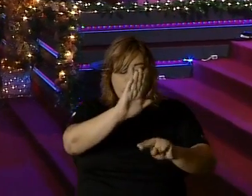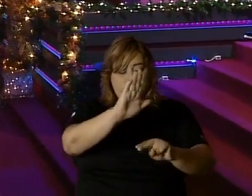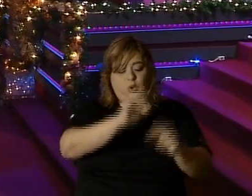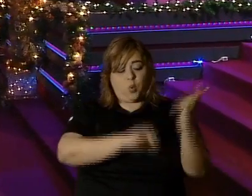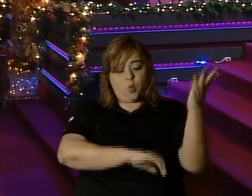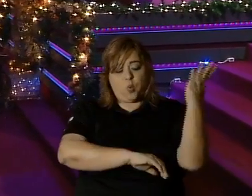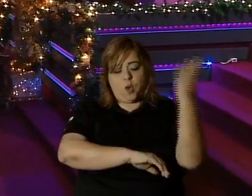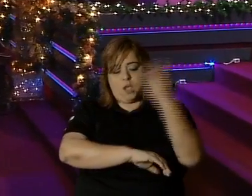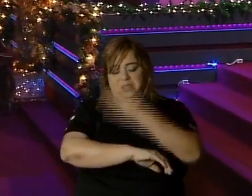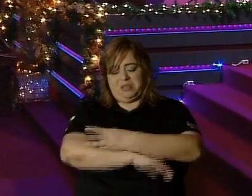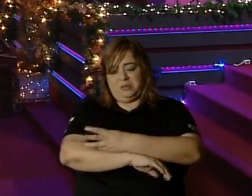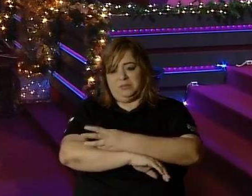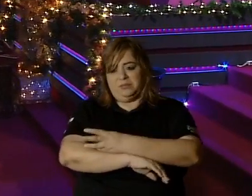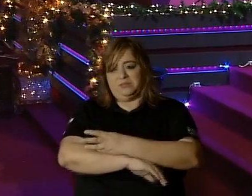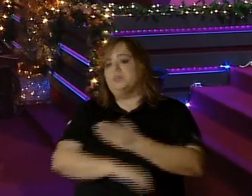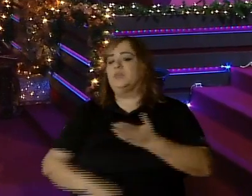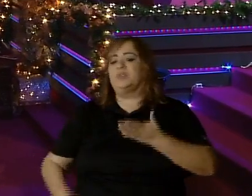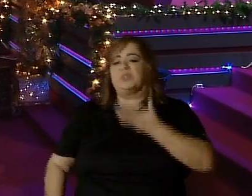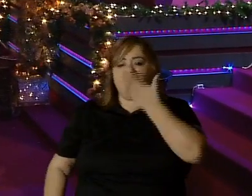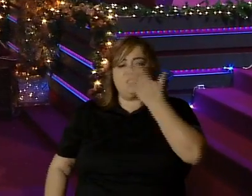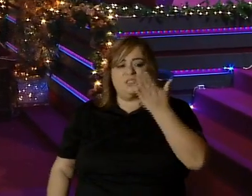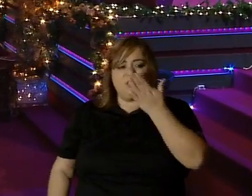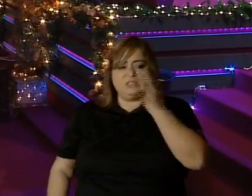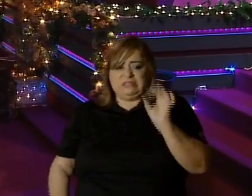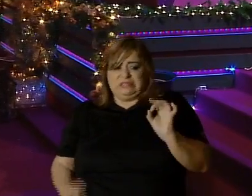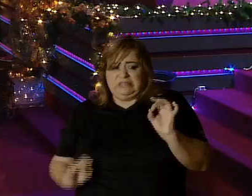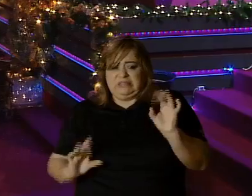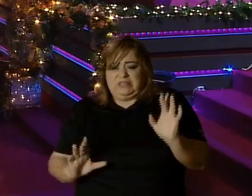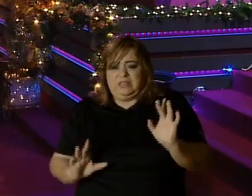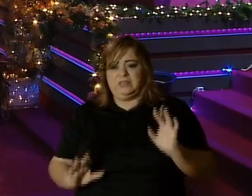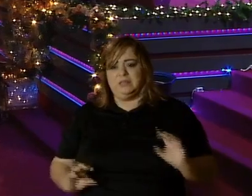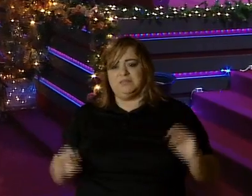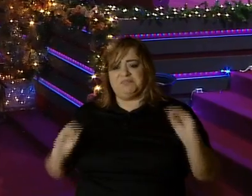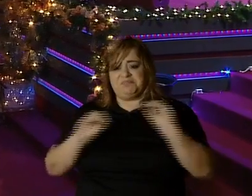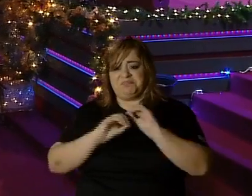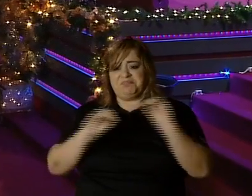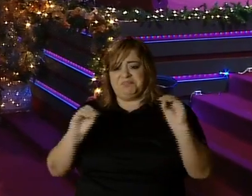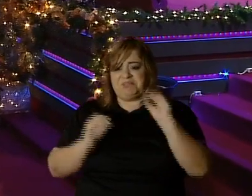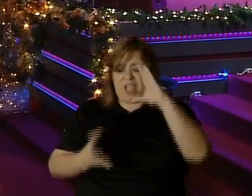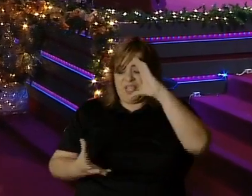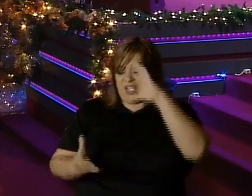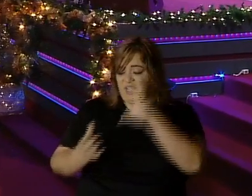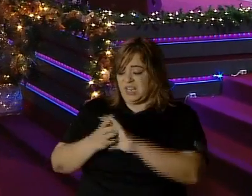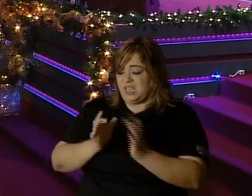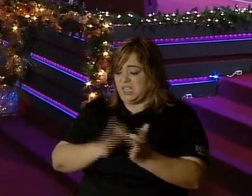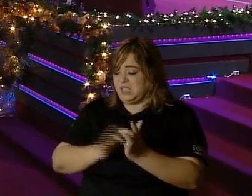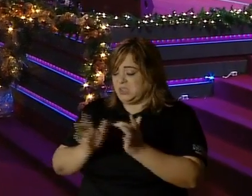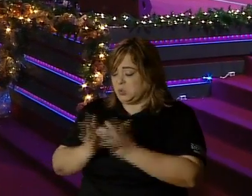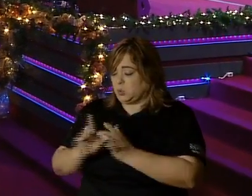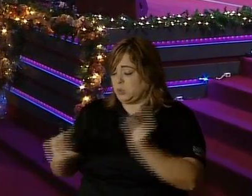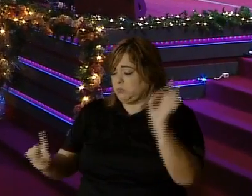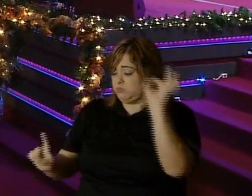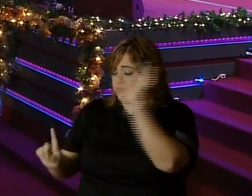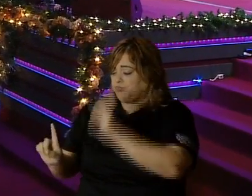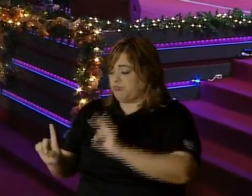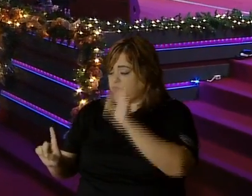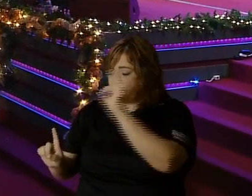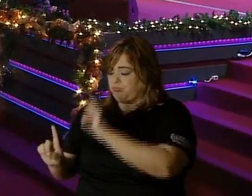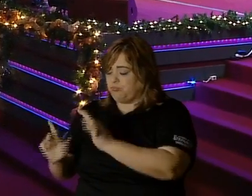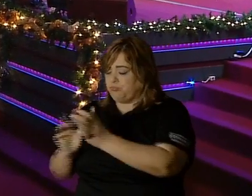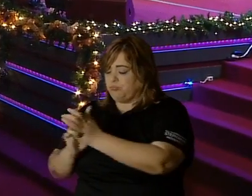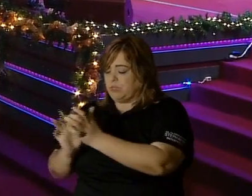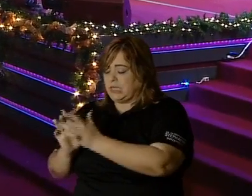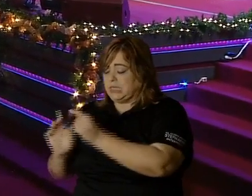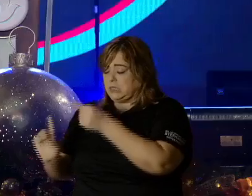Allí está bien fuerte la doctrina de los saduceos. Nadie creía en Jesús. Era una persecución tremenda. Y Dios permite todo